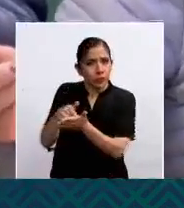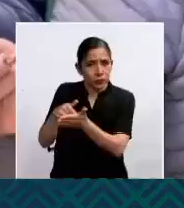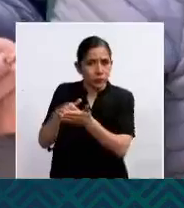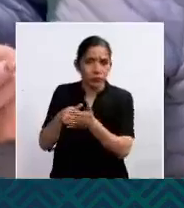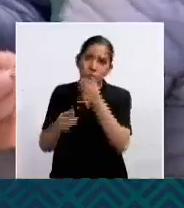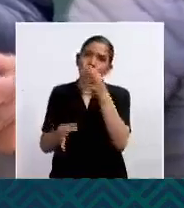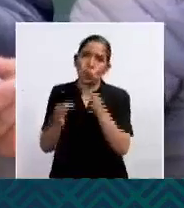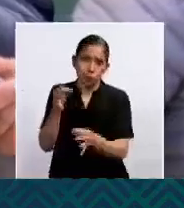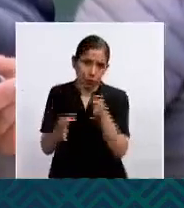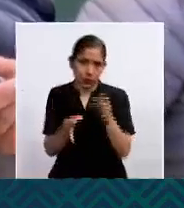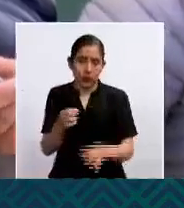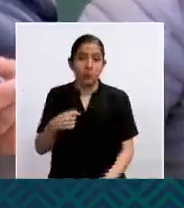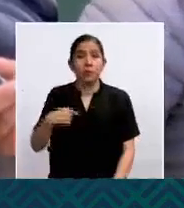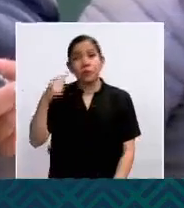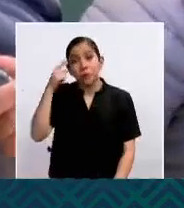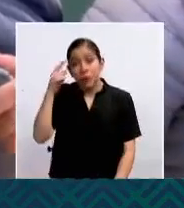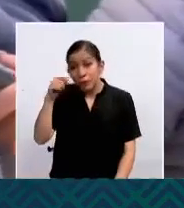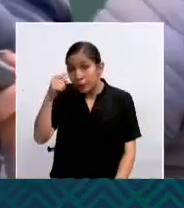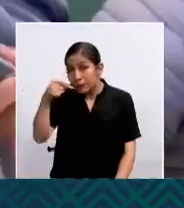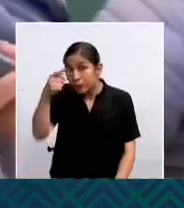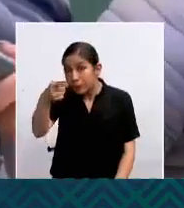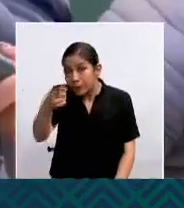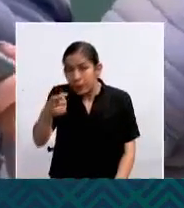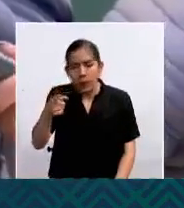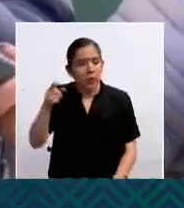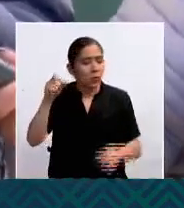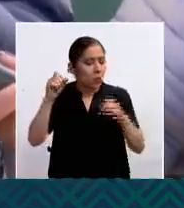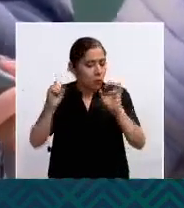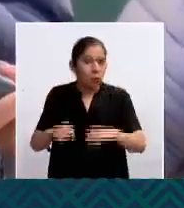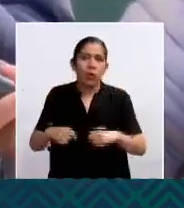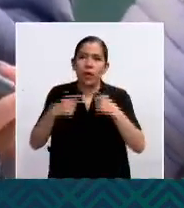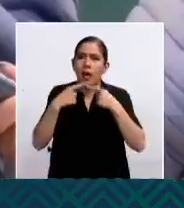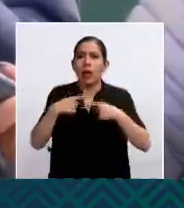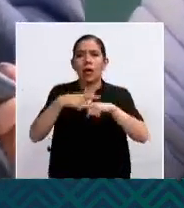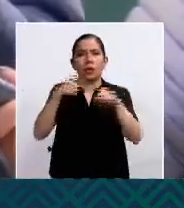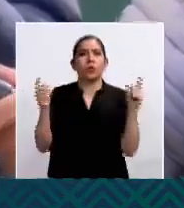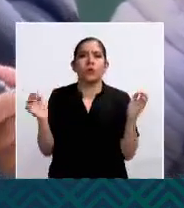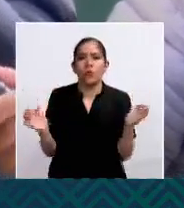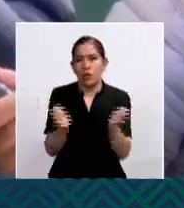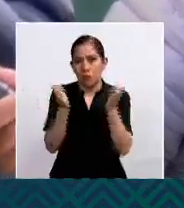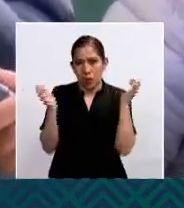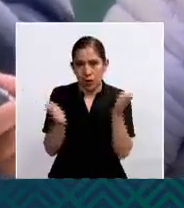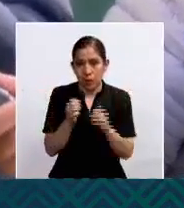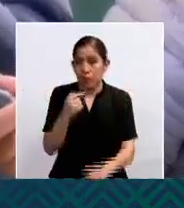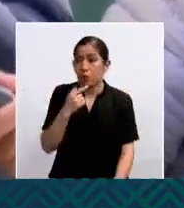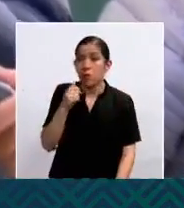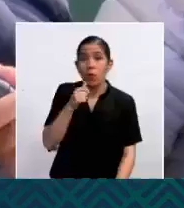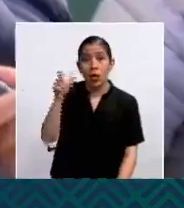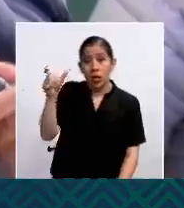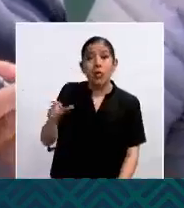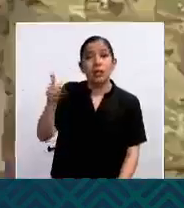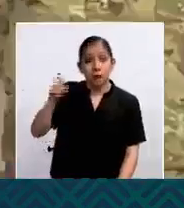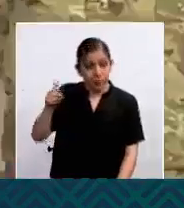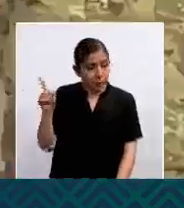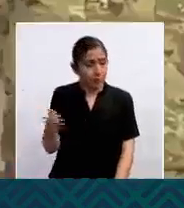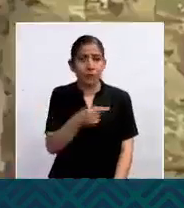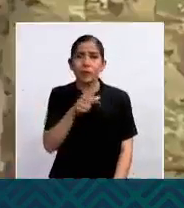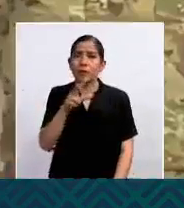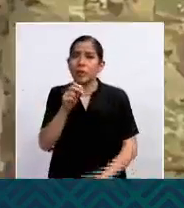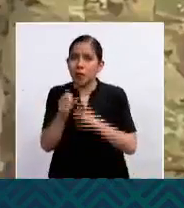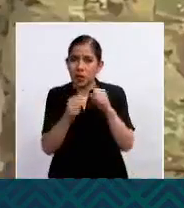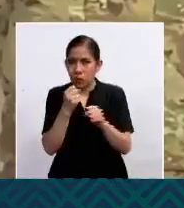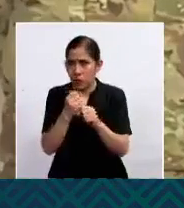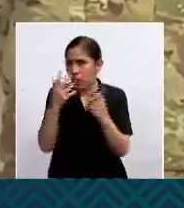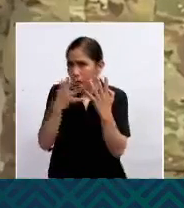cualquier momento en estado de emergencia si es que no se diera tal como se debe dar unos 30 años de prisión. Además, indicó que la ex